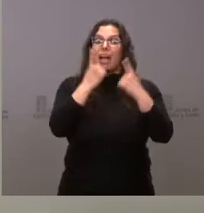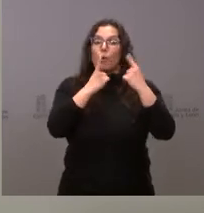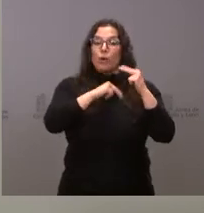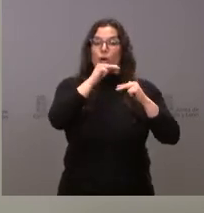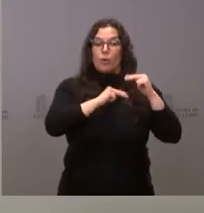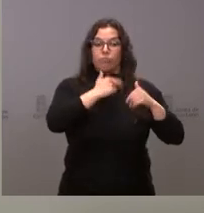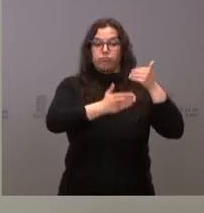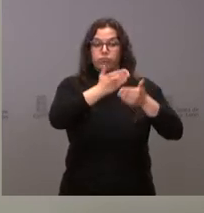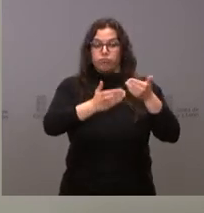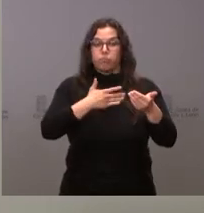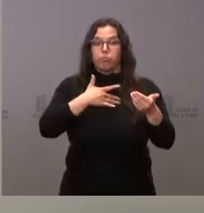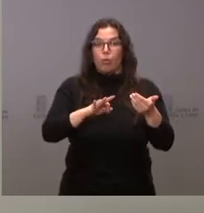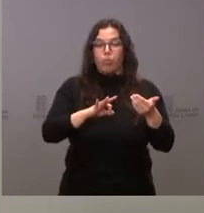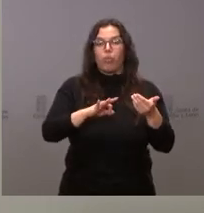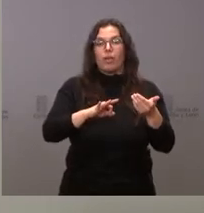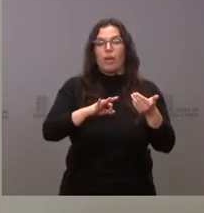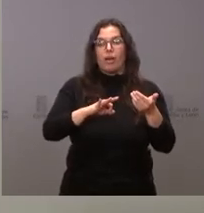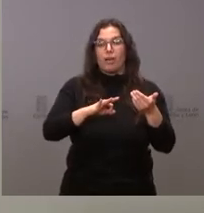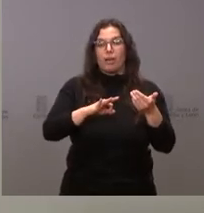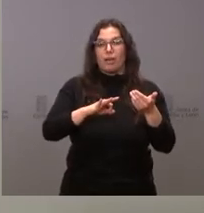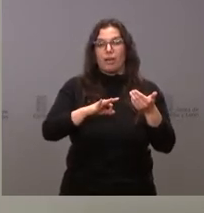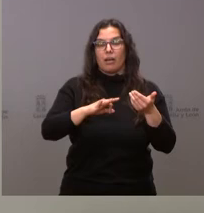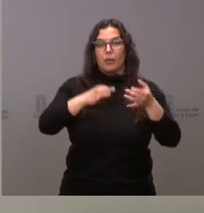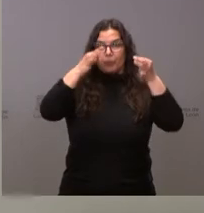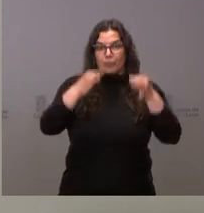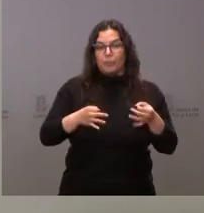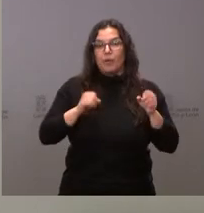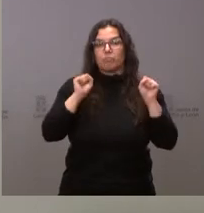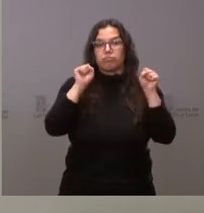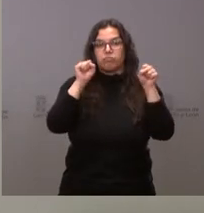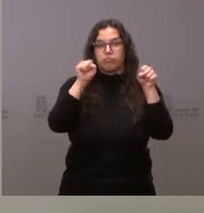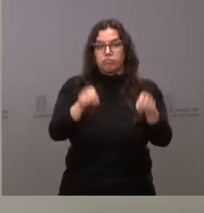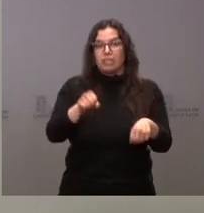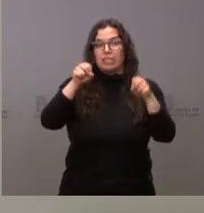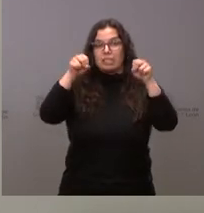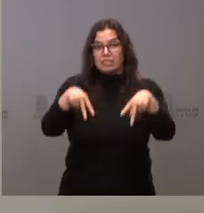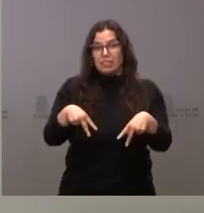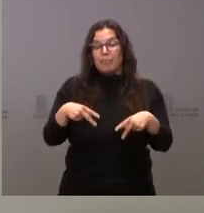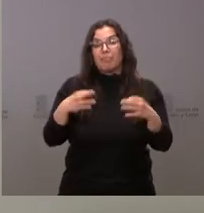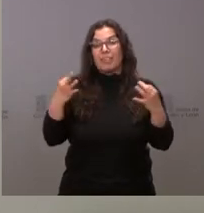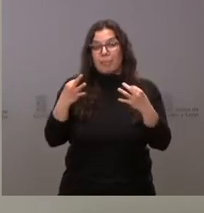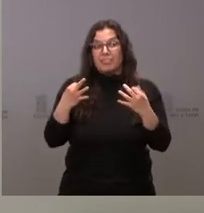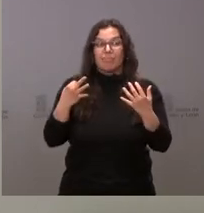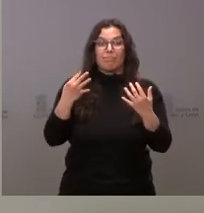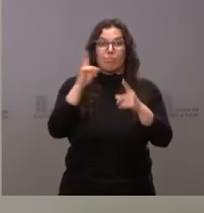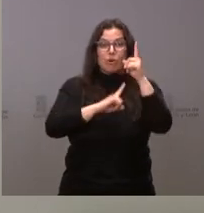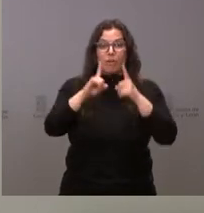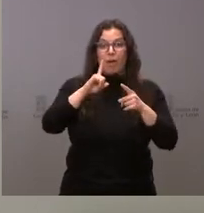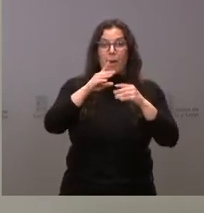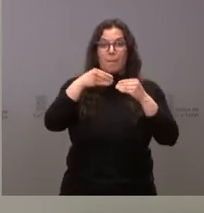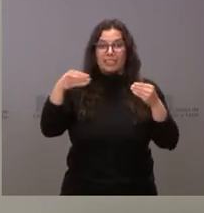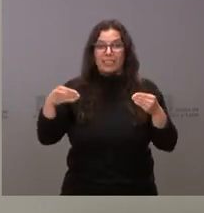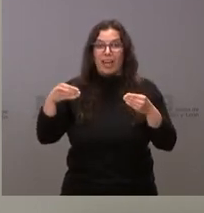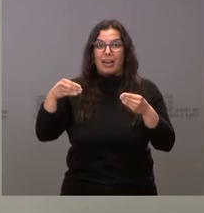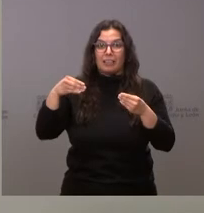hubieran podido ejecutarse sin las dilaciones que ha supuesto la ausencia de materiales las restricciones y la